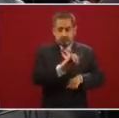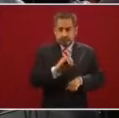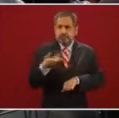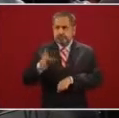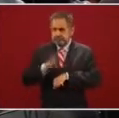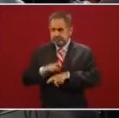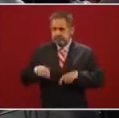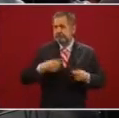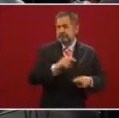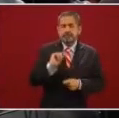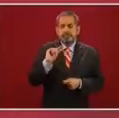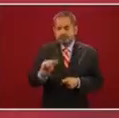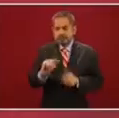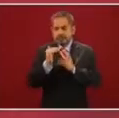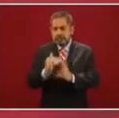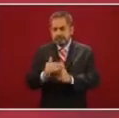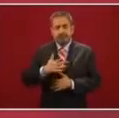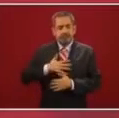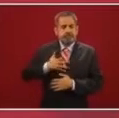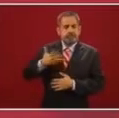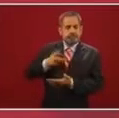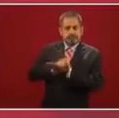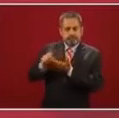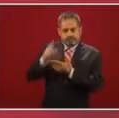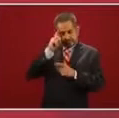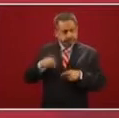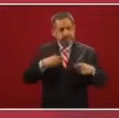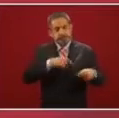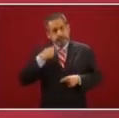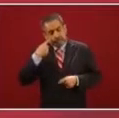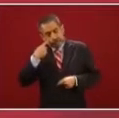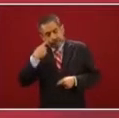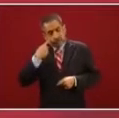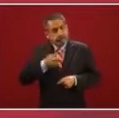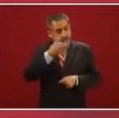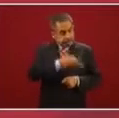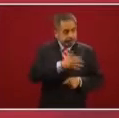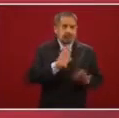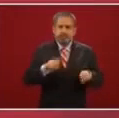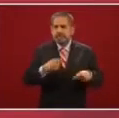la Federación sigue reteniendo el derecho de otorgar los permisos hasta que acepte esas condiciones.